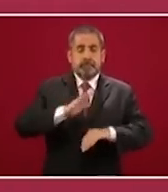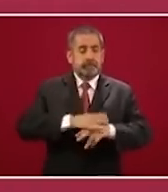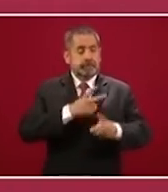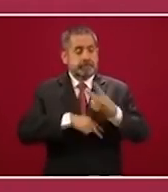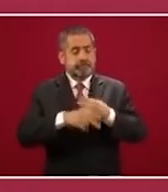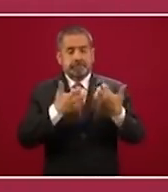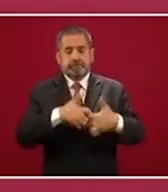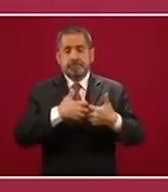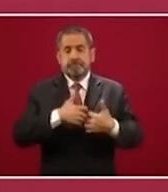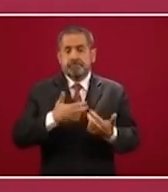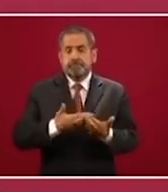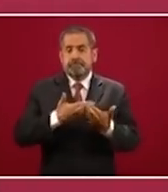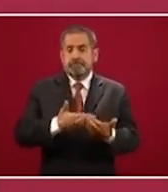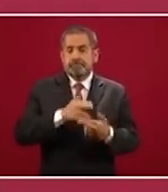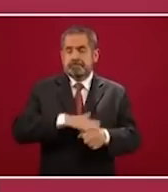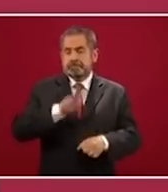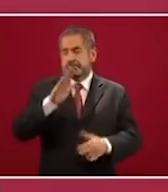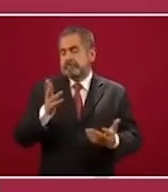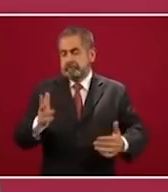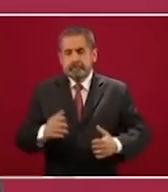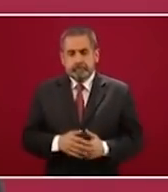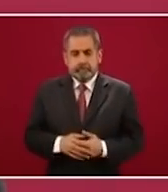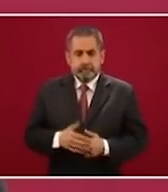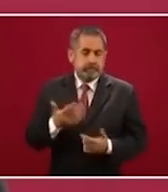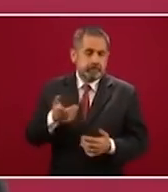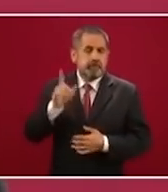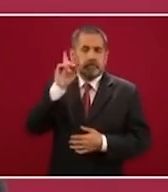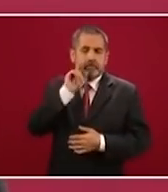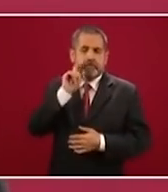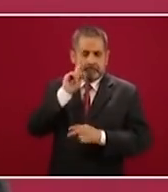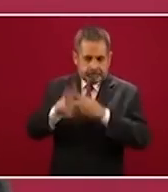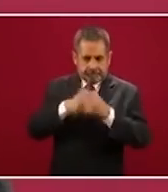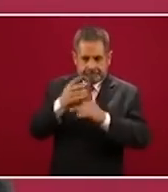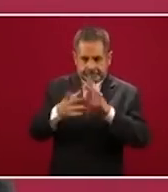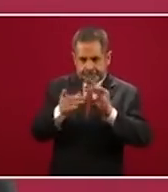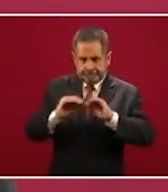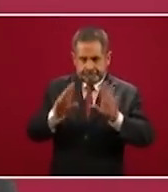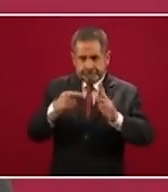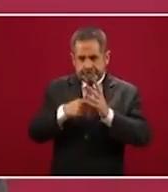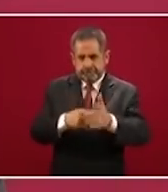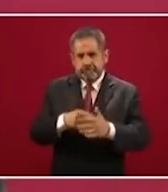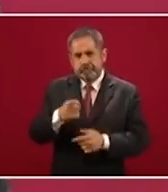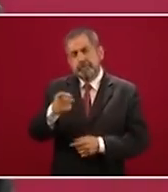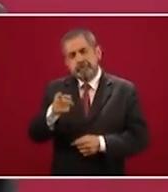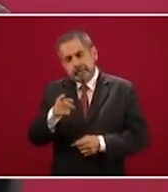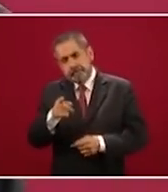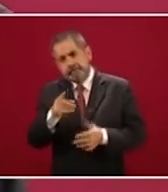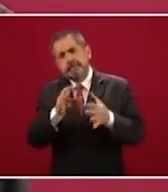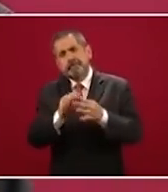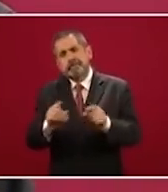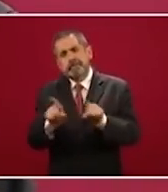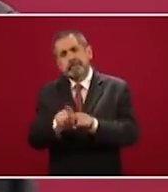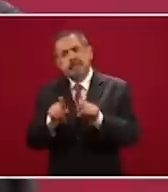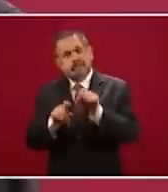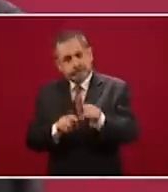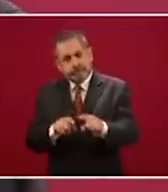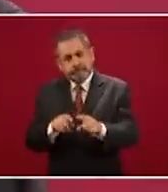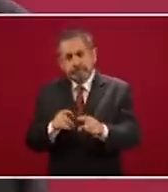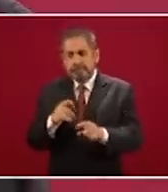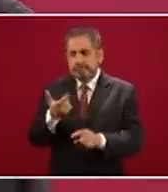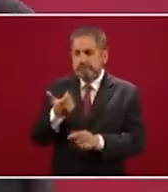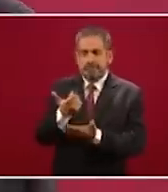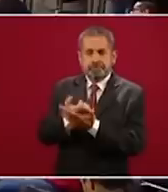darle la vuelta. Entonces, mañana vamos a hablar de eso y tiene que ver con el